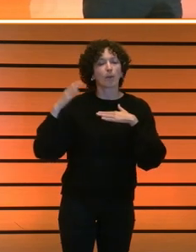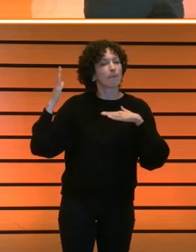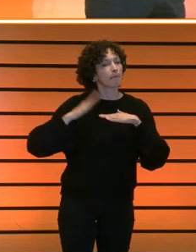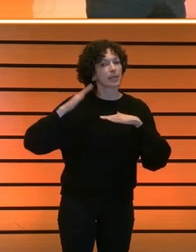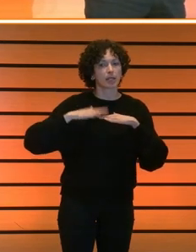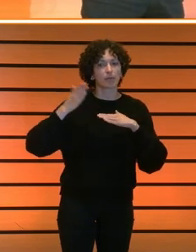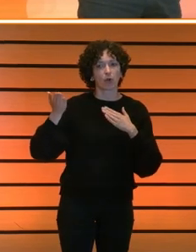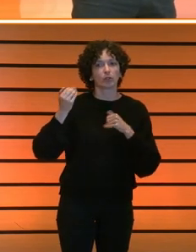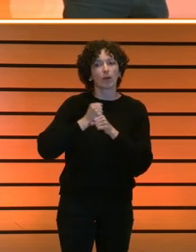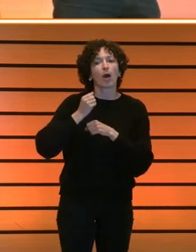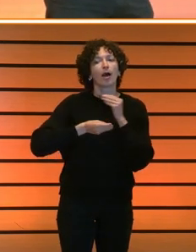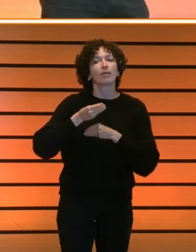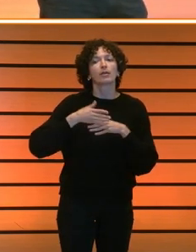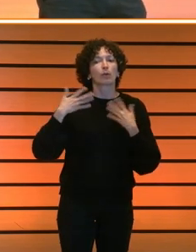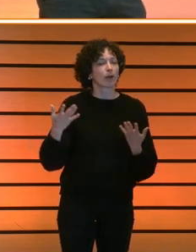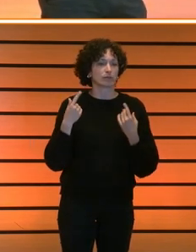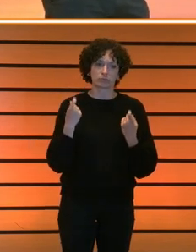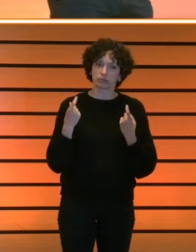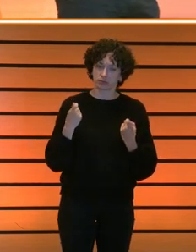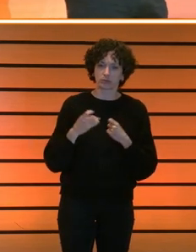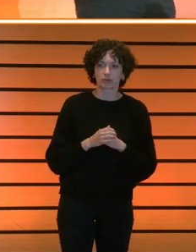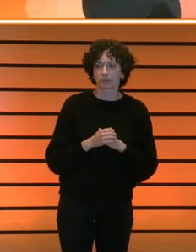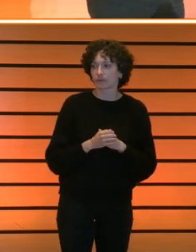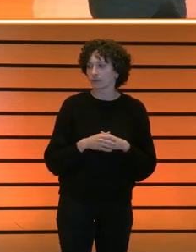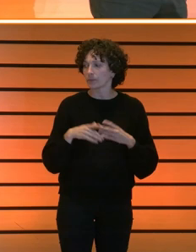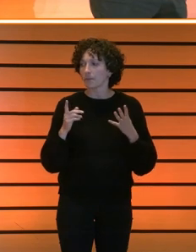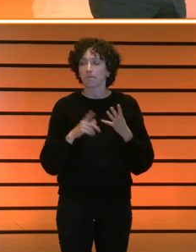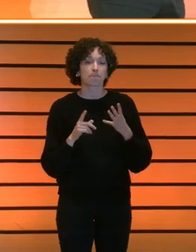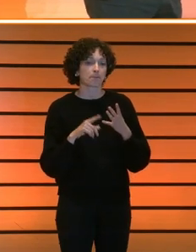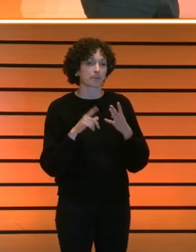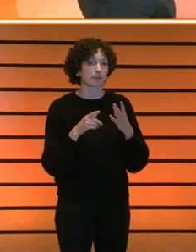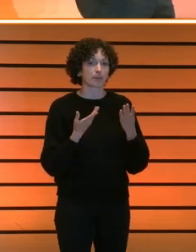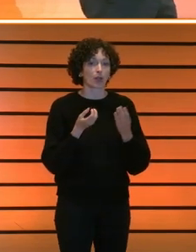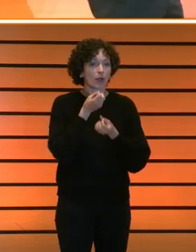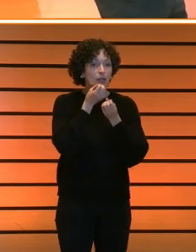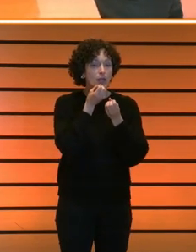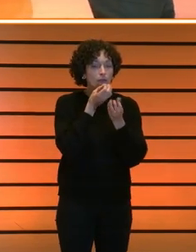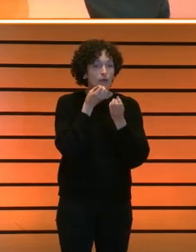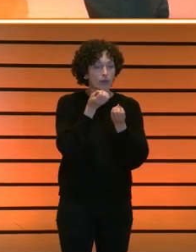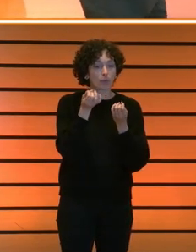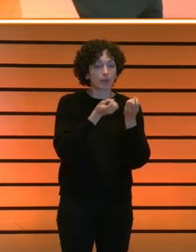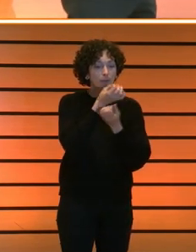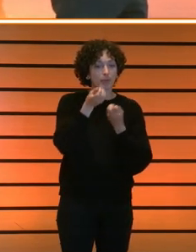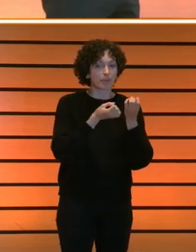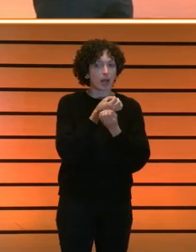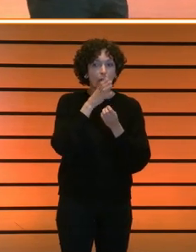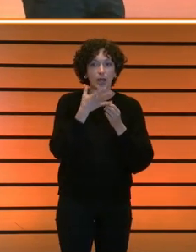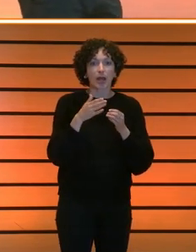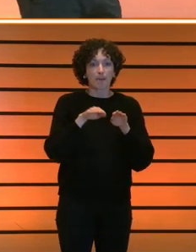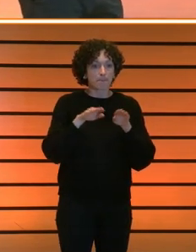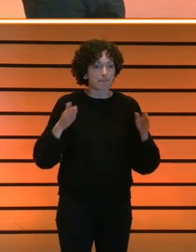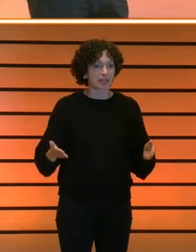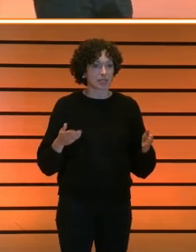trabajo que se hace del intercambio de información ya no se produce la información en una mesa compartida